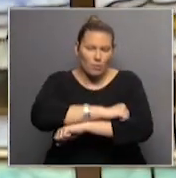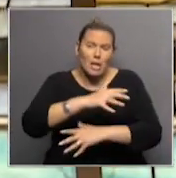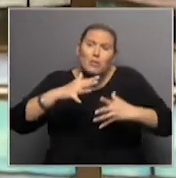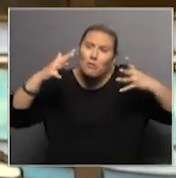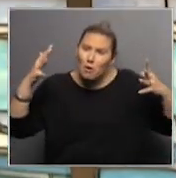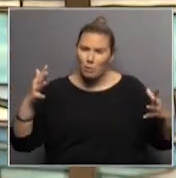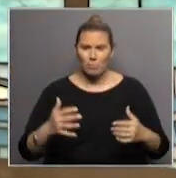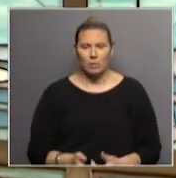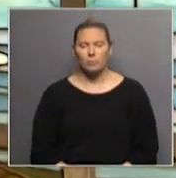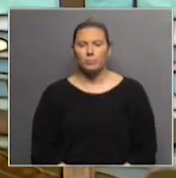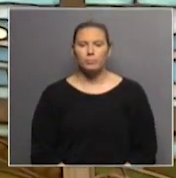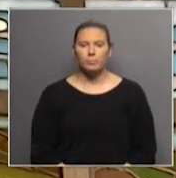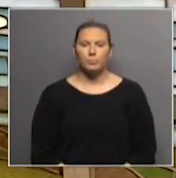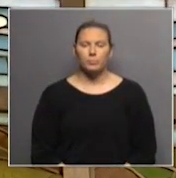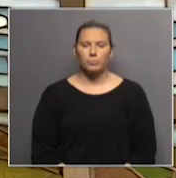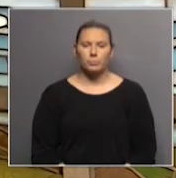enorme.